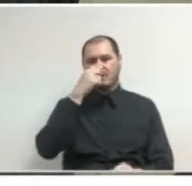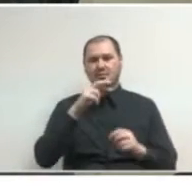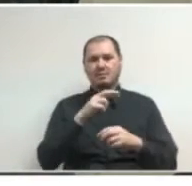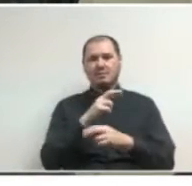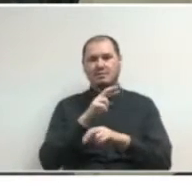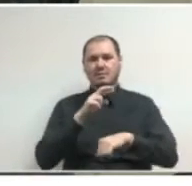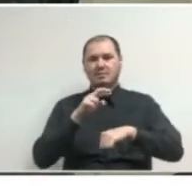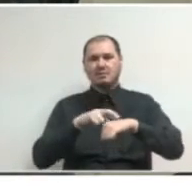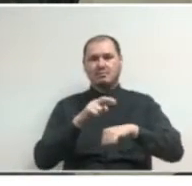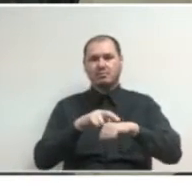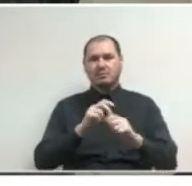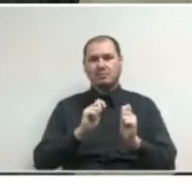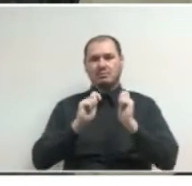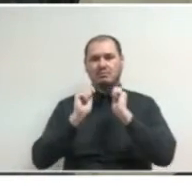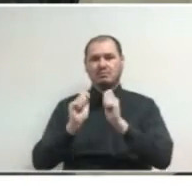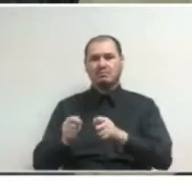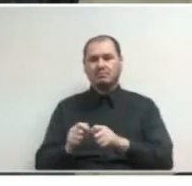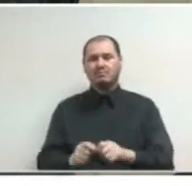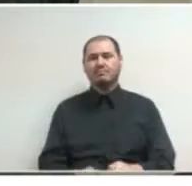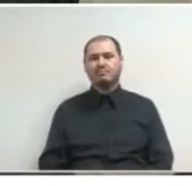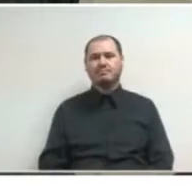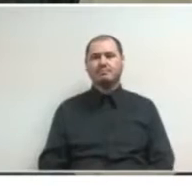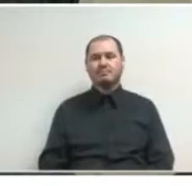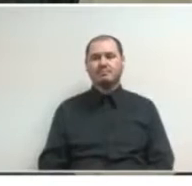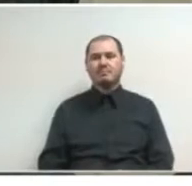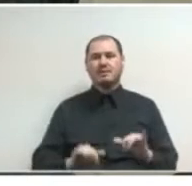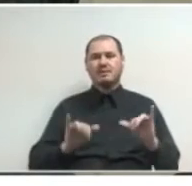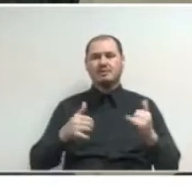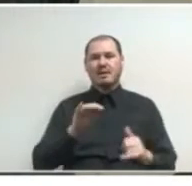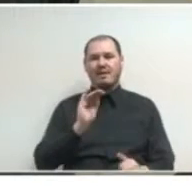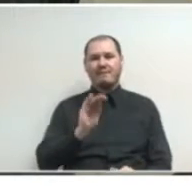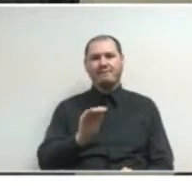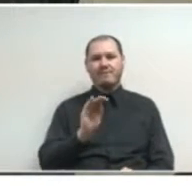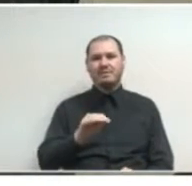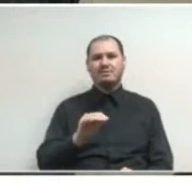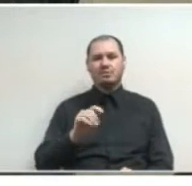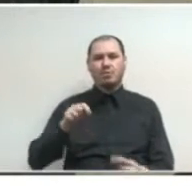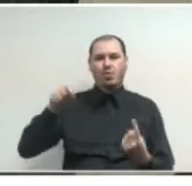jaguar, vea vacante ya y chupé, ahí